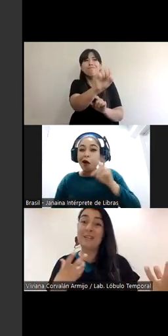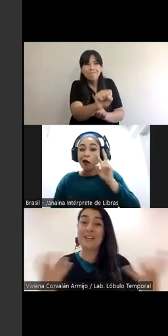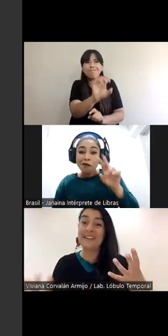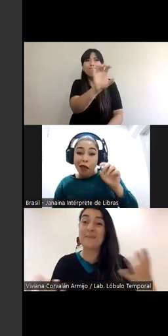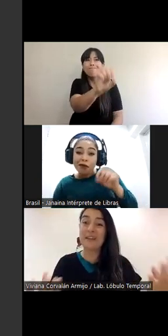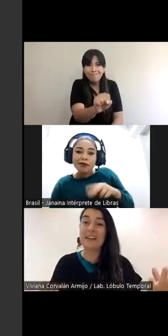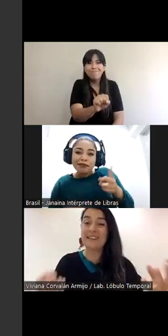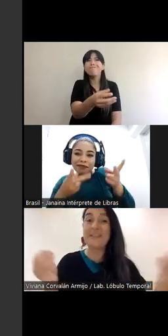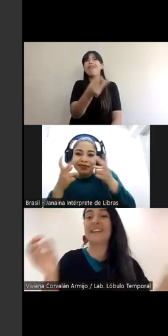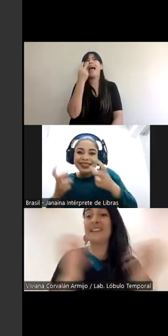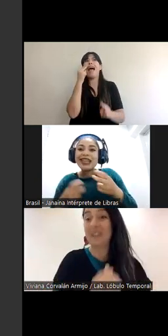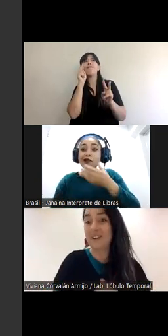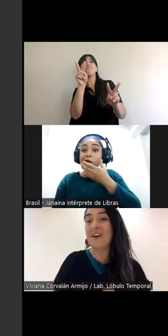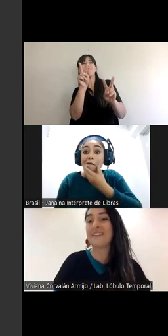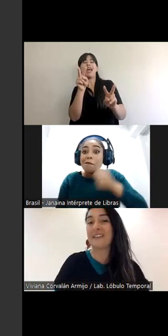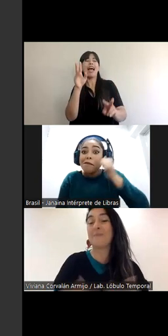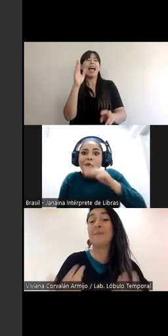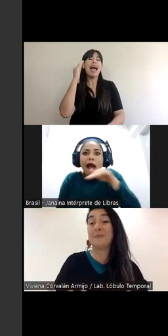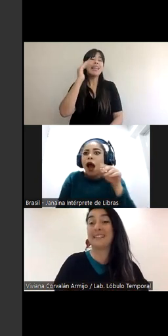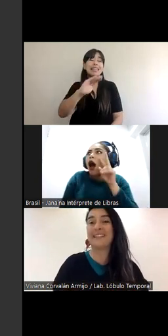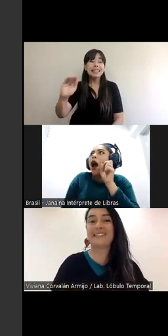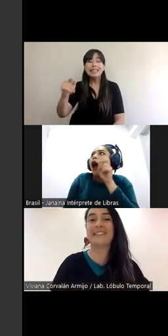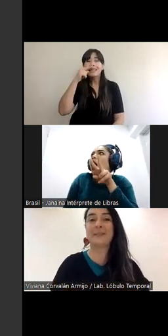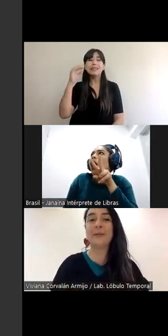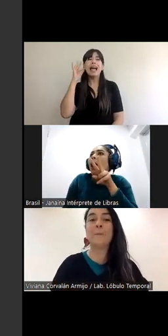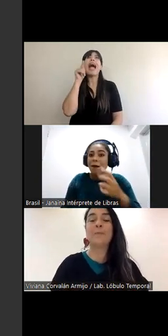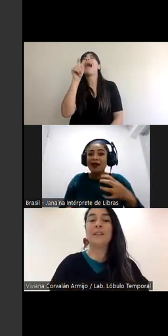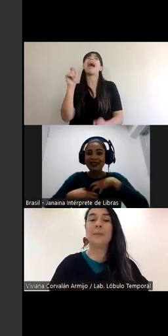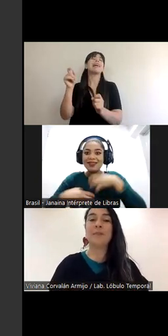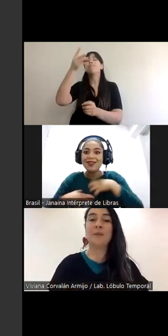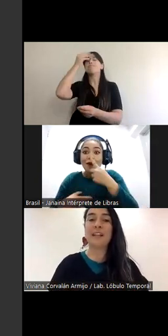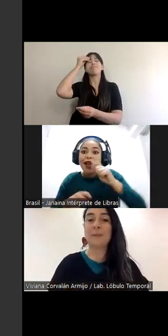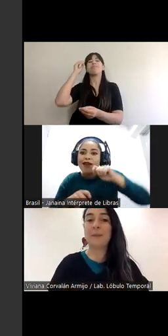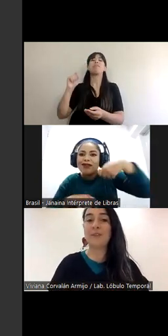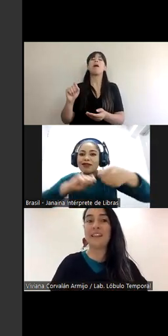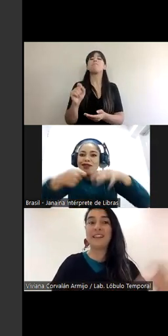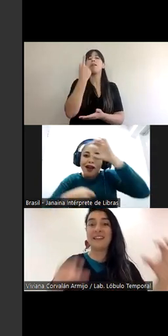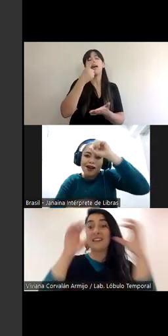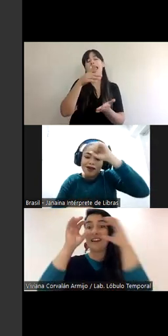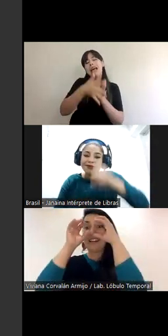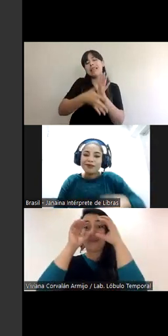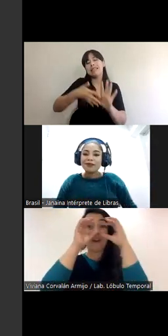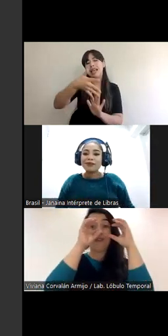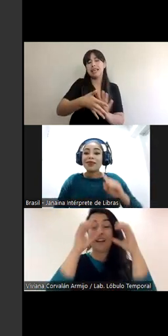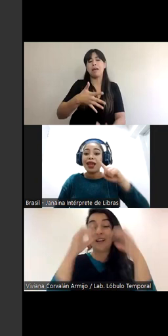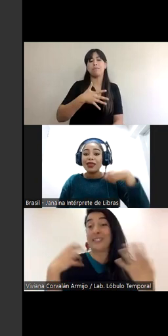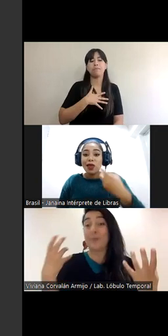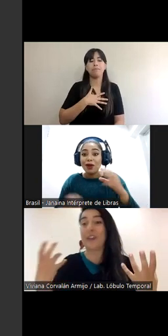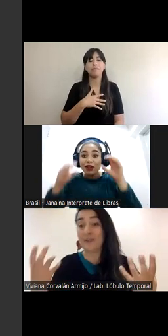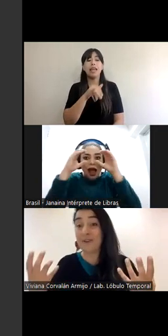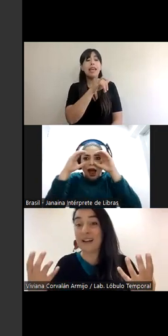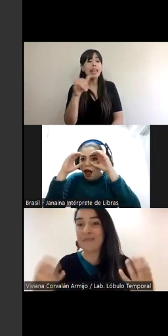los niños y las niñas pudieran relacionarlo a que vienen mis primeras señas, ¿cierto? Después viene una etapa donde ella está, la exploradora,